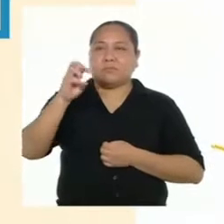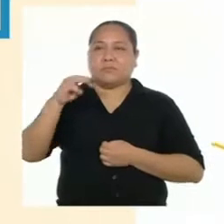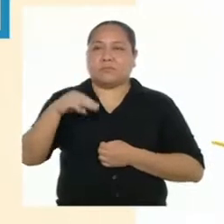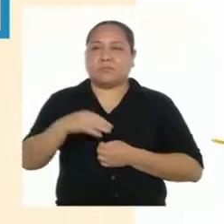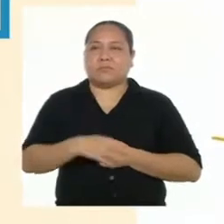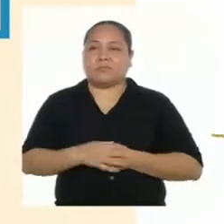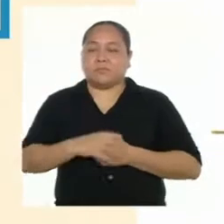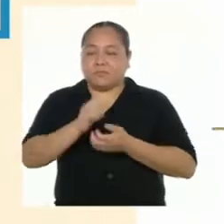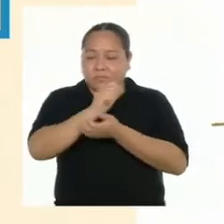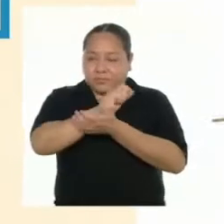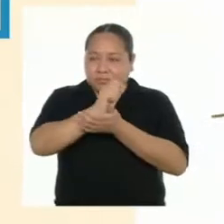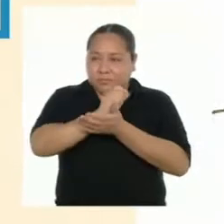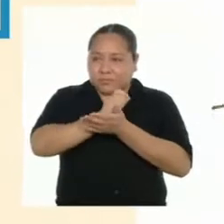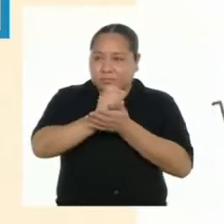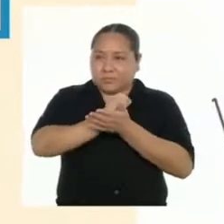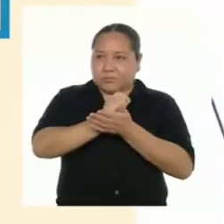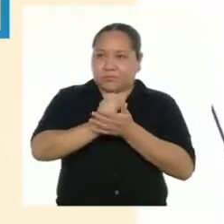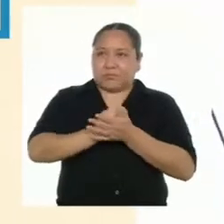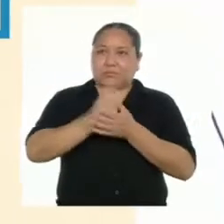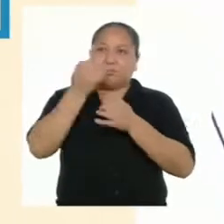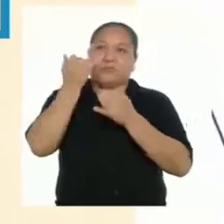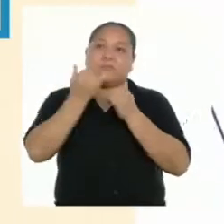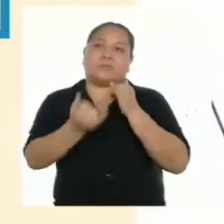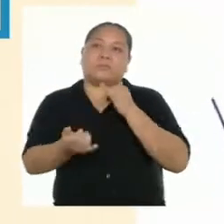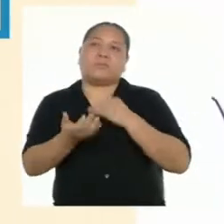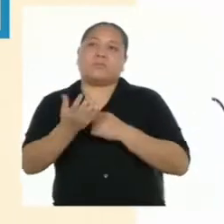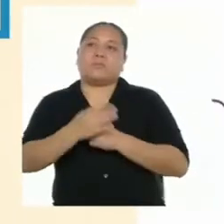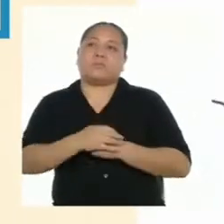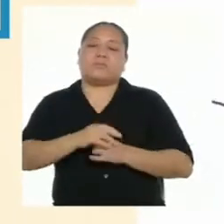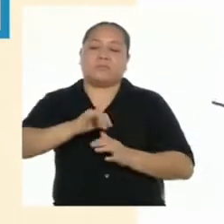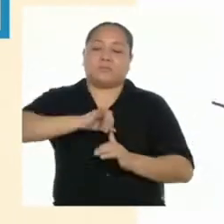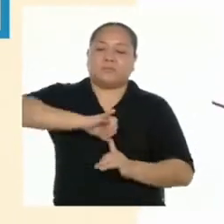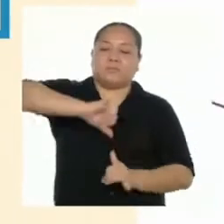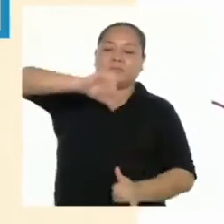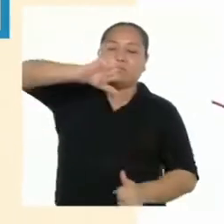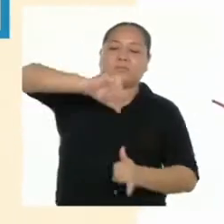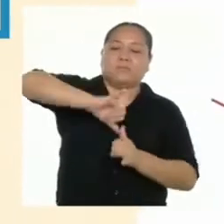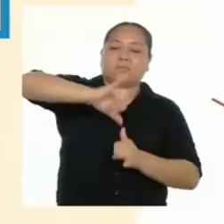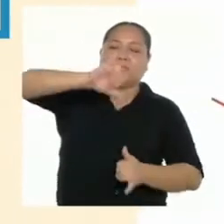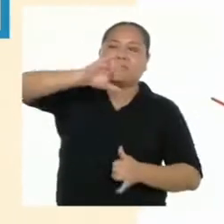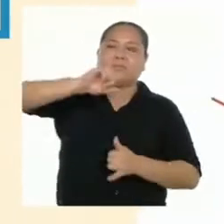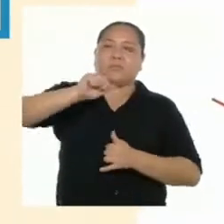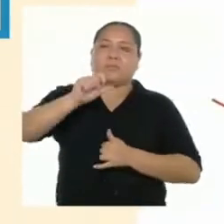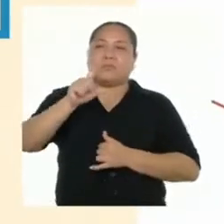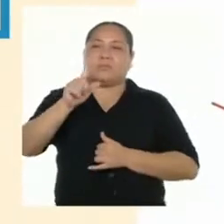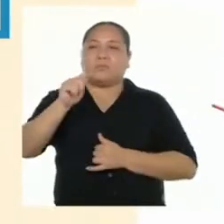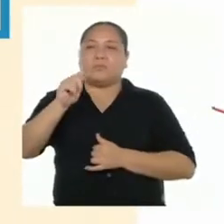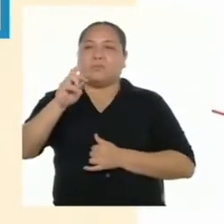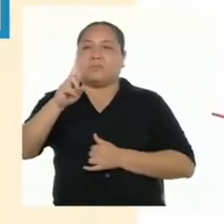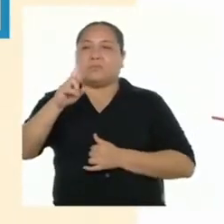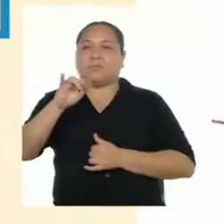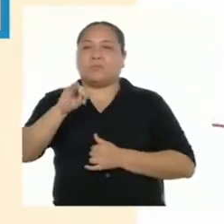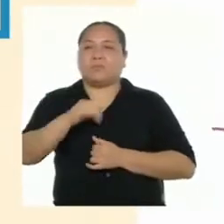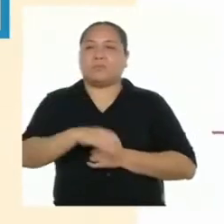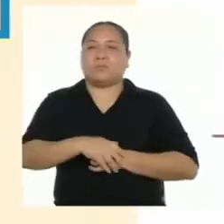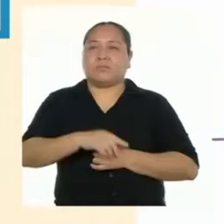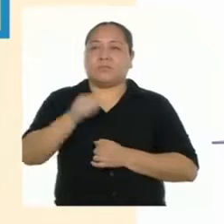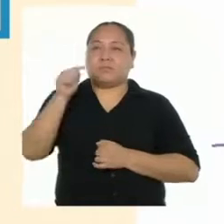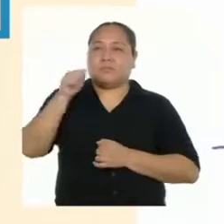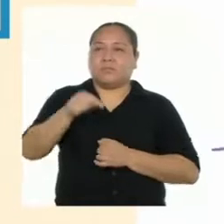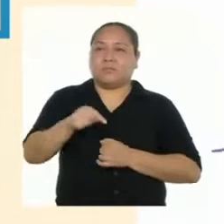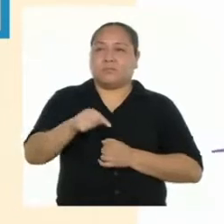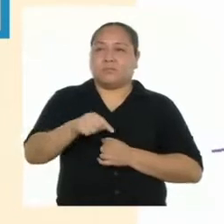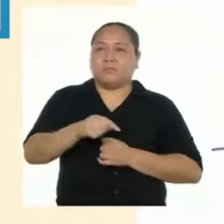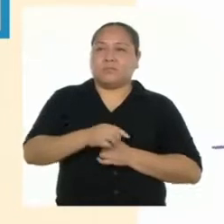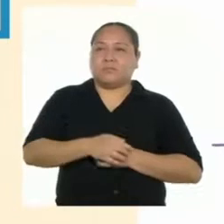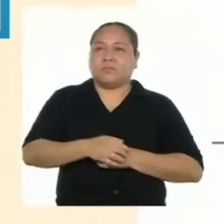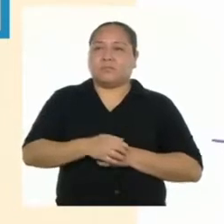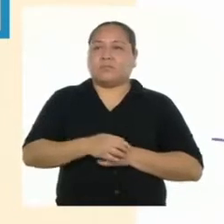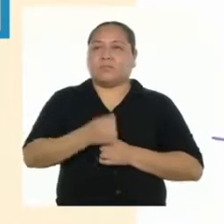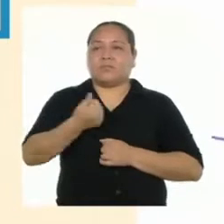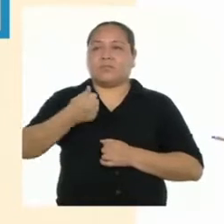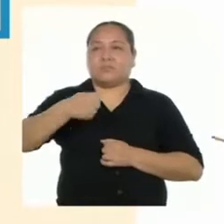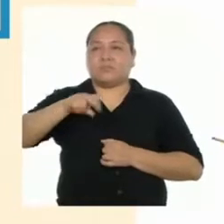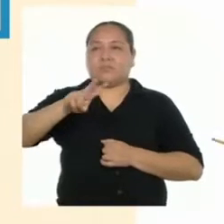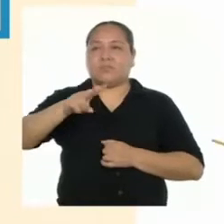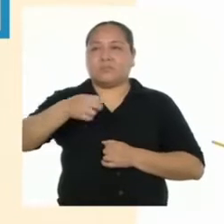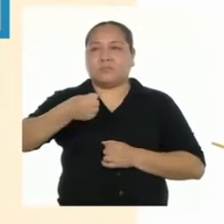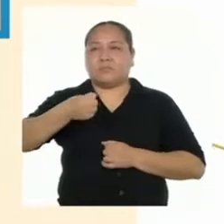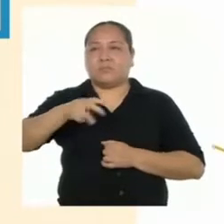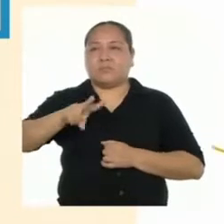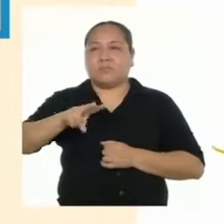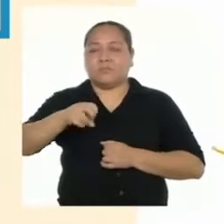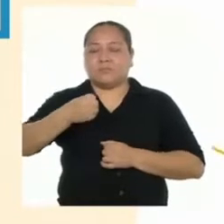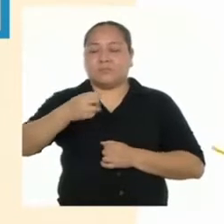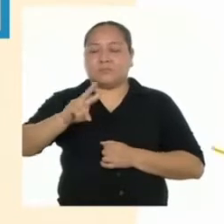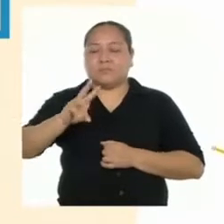centímetros. Vamos a anotarlo. Y finalmente la altura. La regla va aquí. Son 12